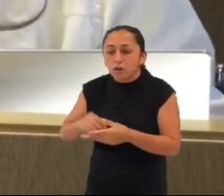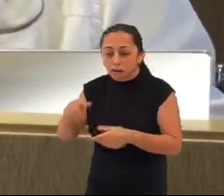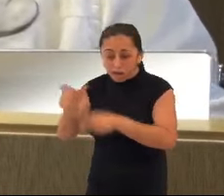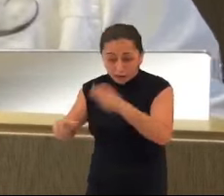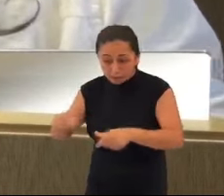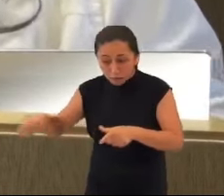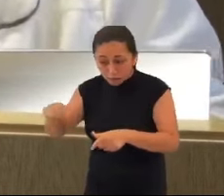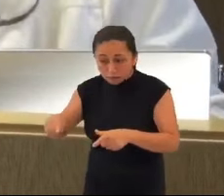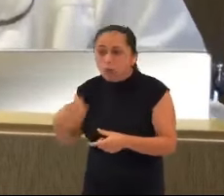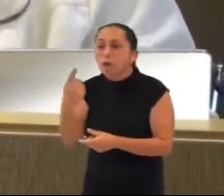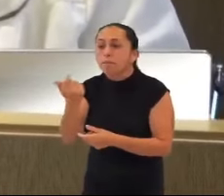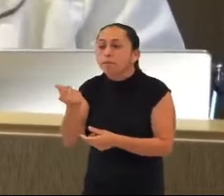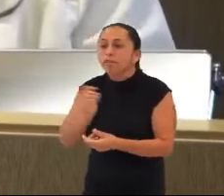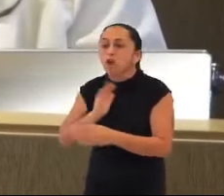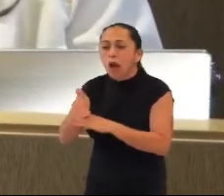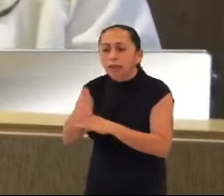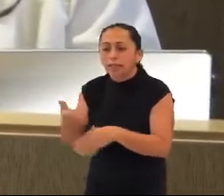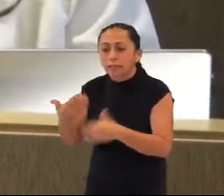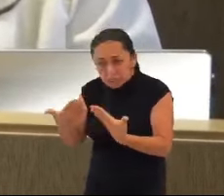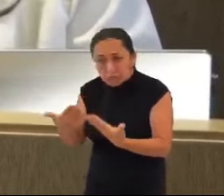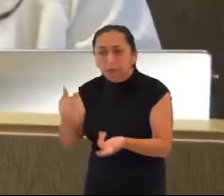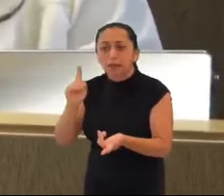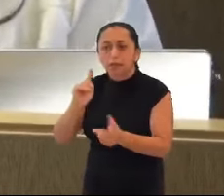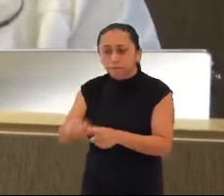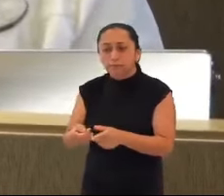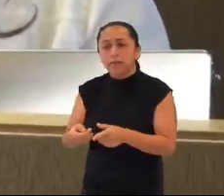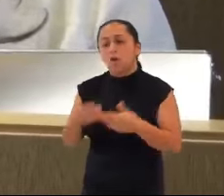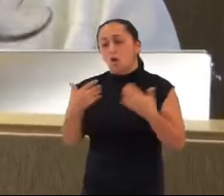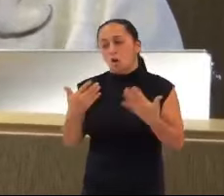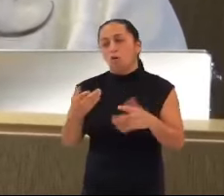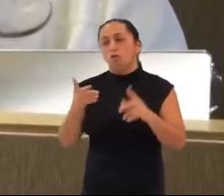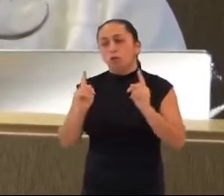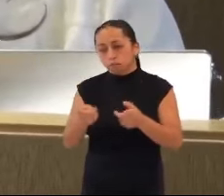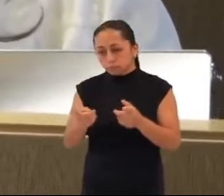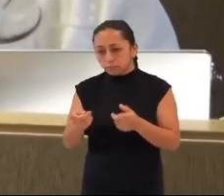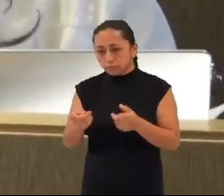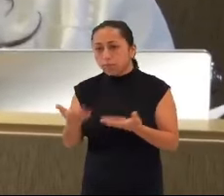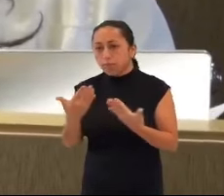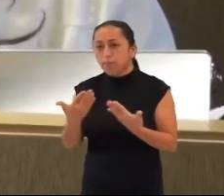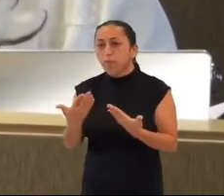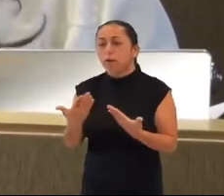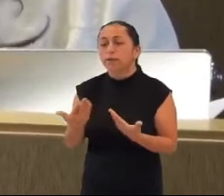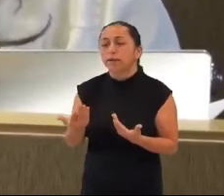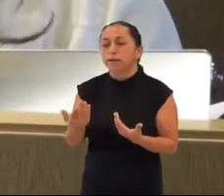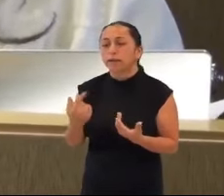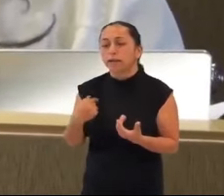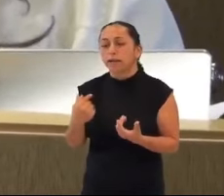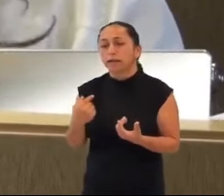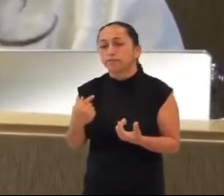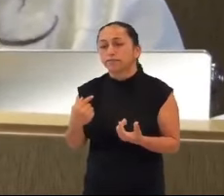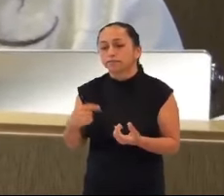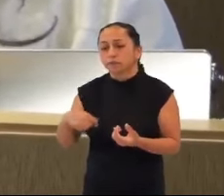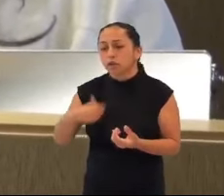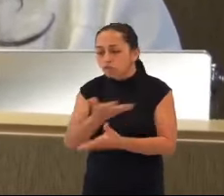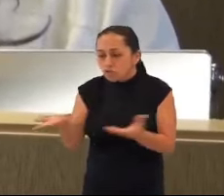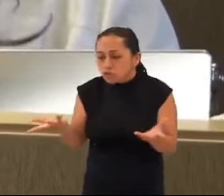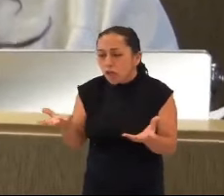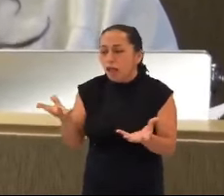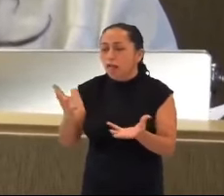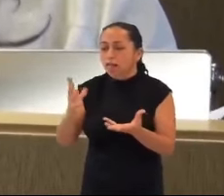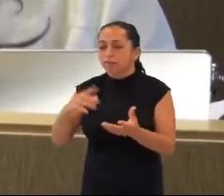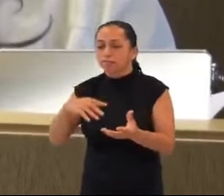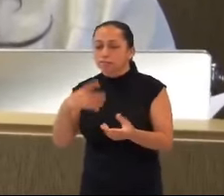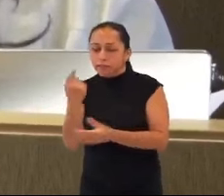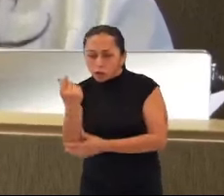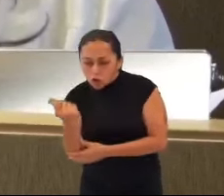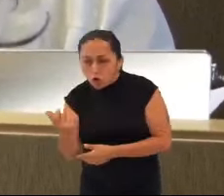precios accesibles y, obviamente, para evitar que la degradación social, económica,